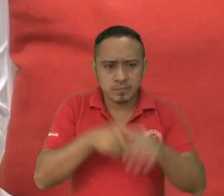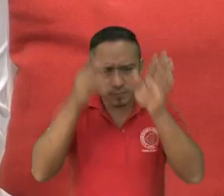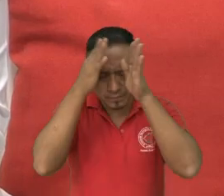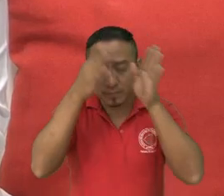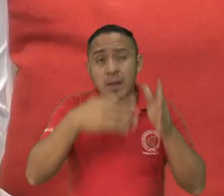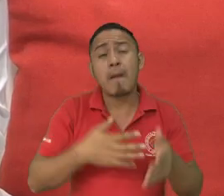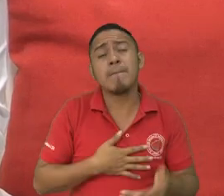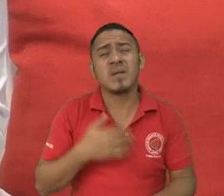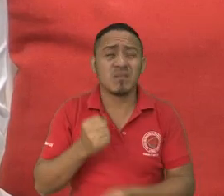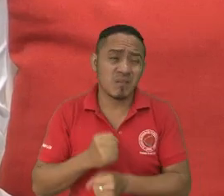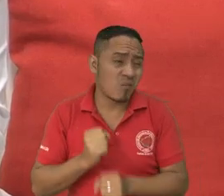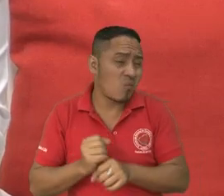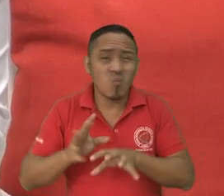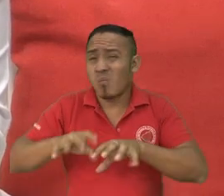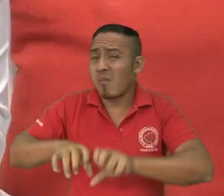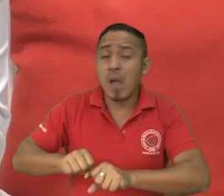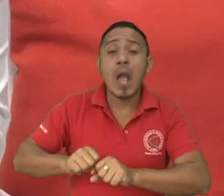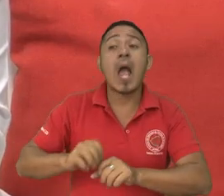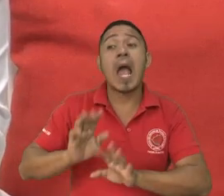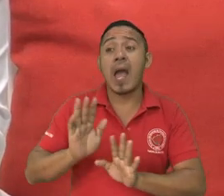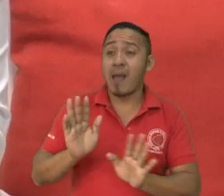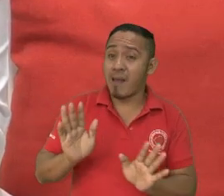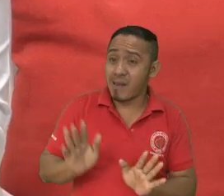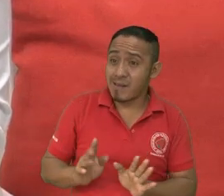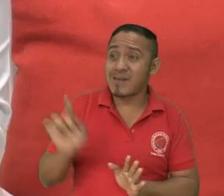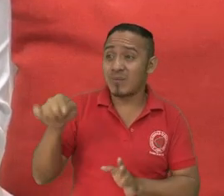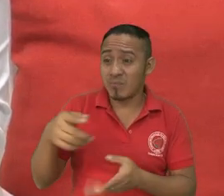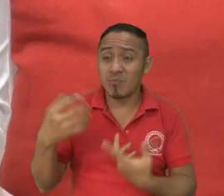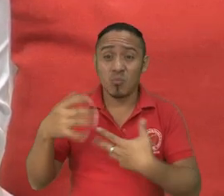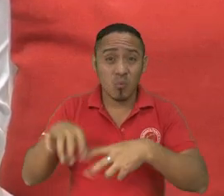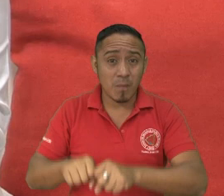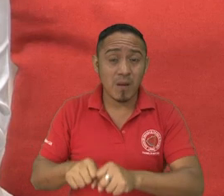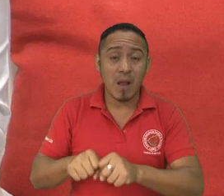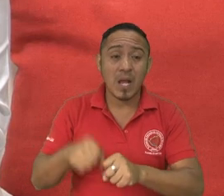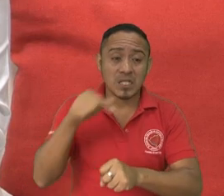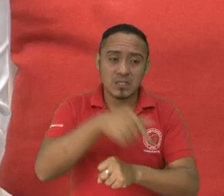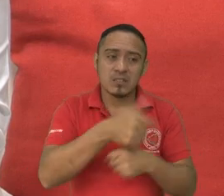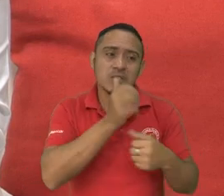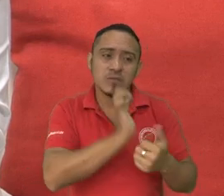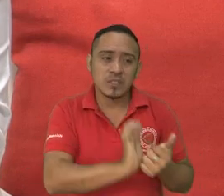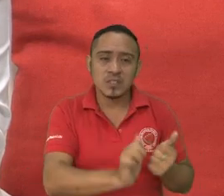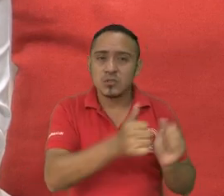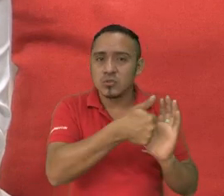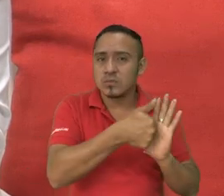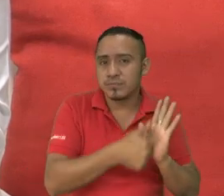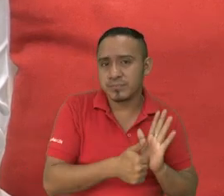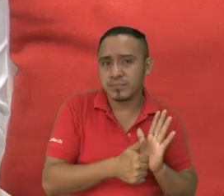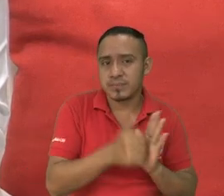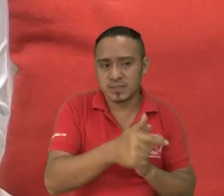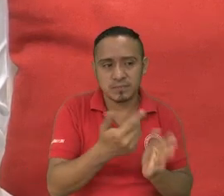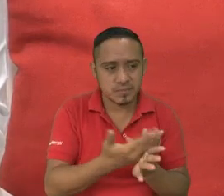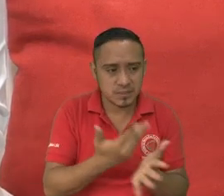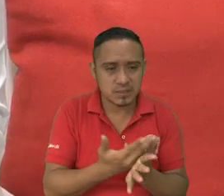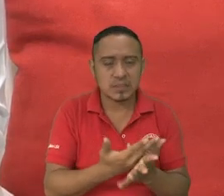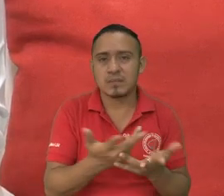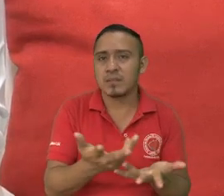mi trabajo esto? Entonces ahí donde el niño, él le va bajando la autoestima, se